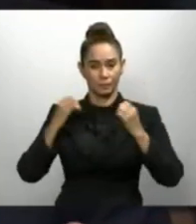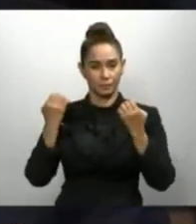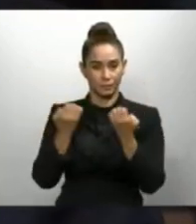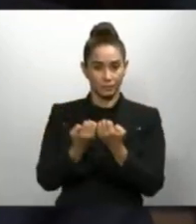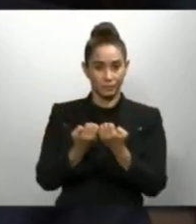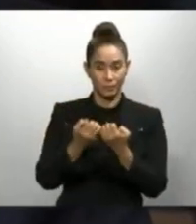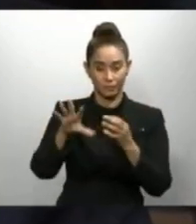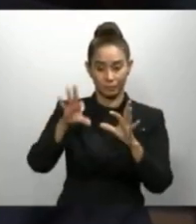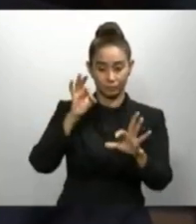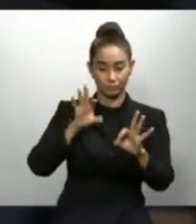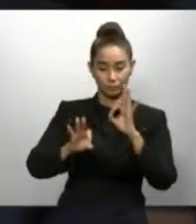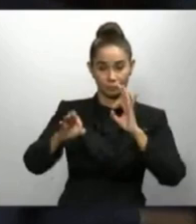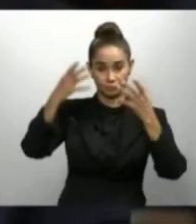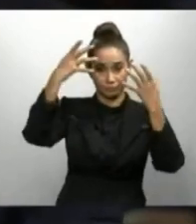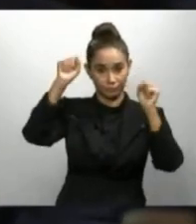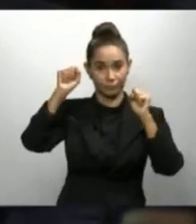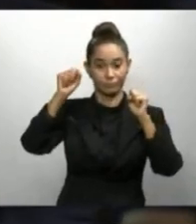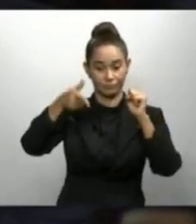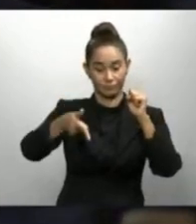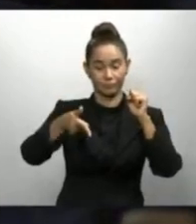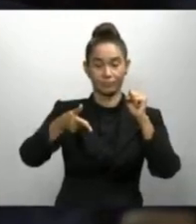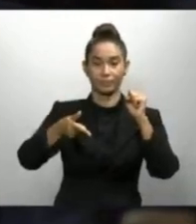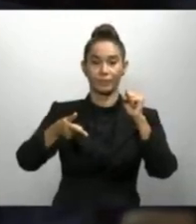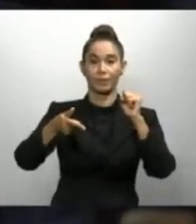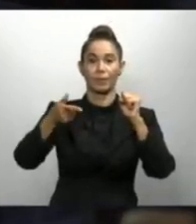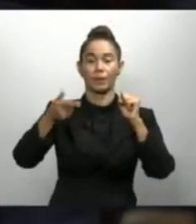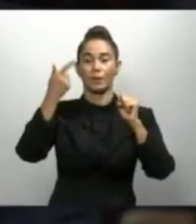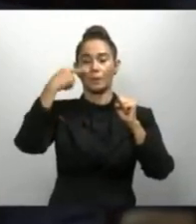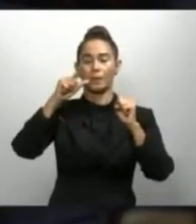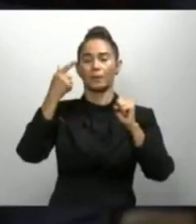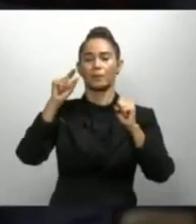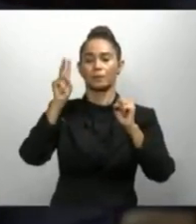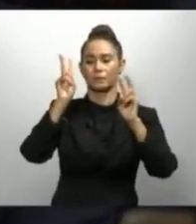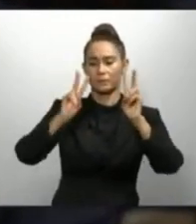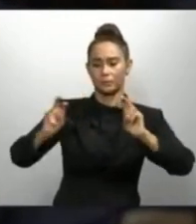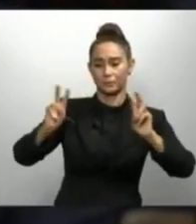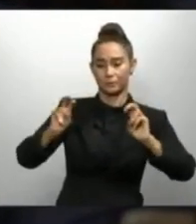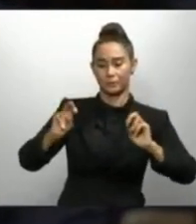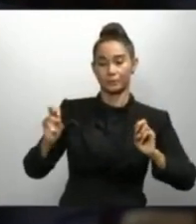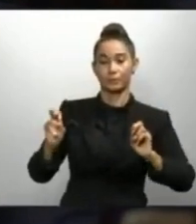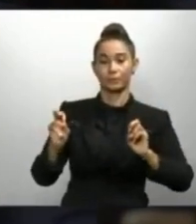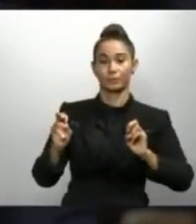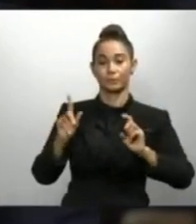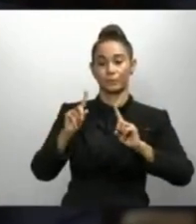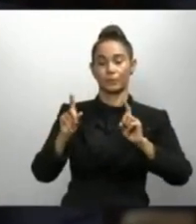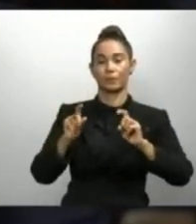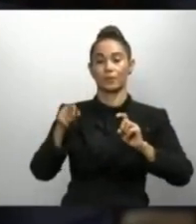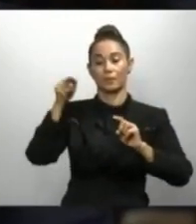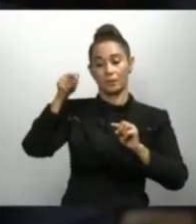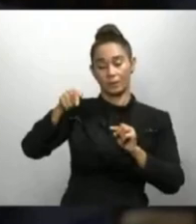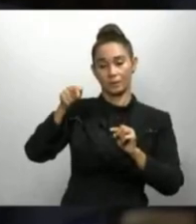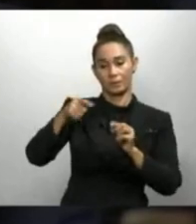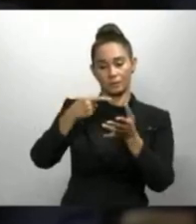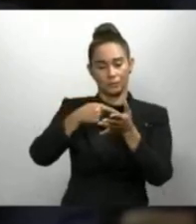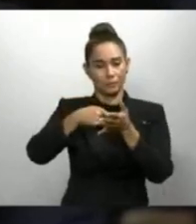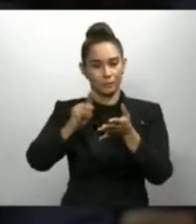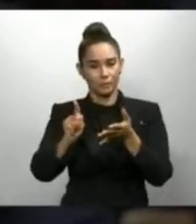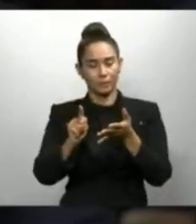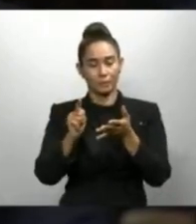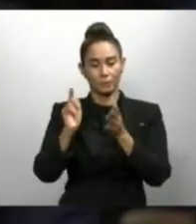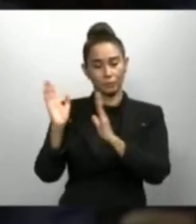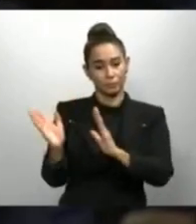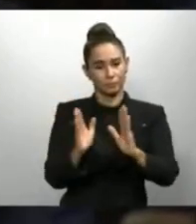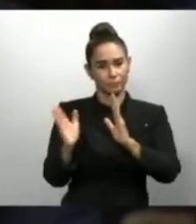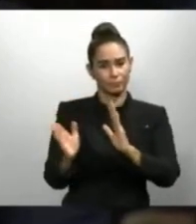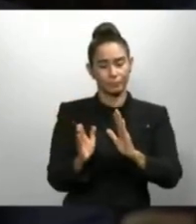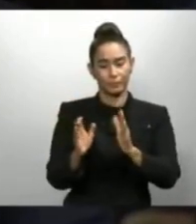presidente ha armado, porque cuando se hace un levantamiento tiene que tener la custodia de la prueba, el debido proceso,